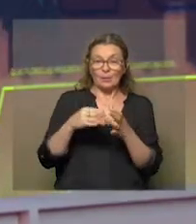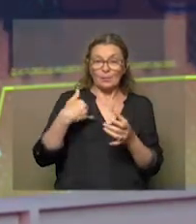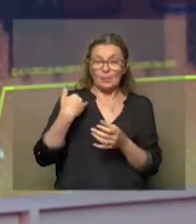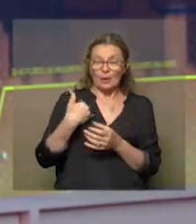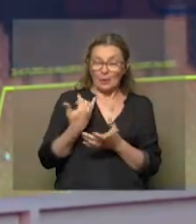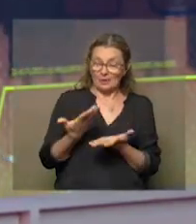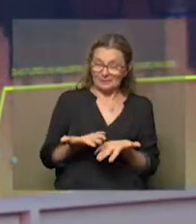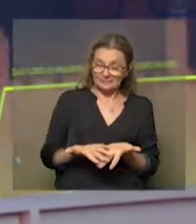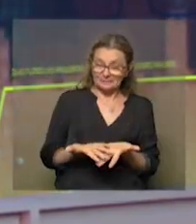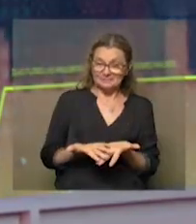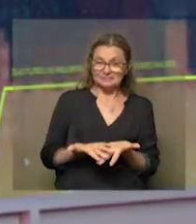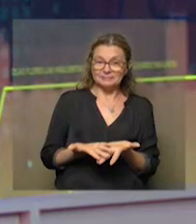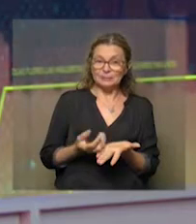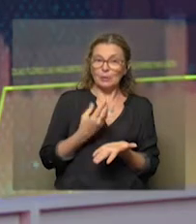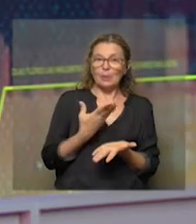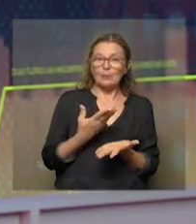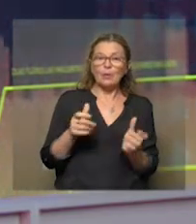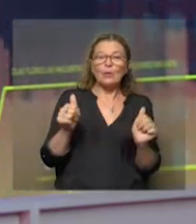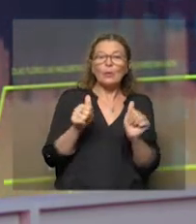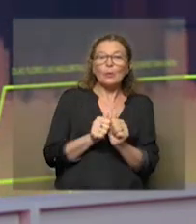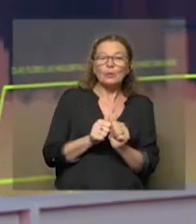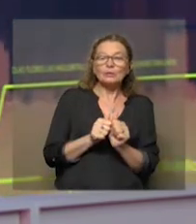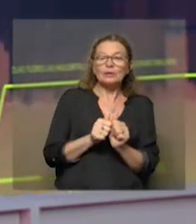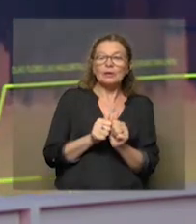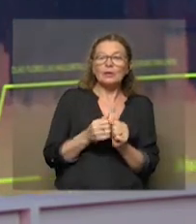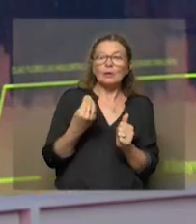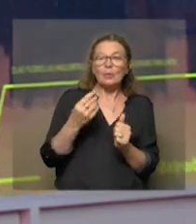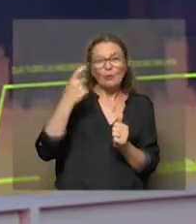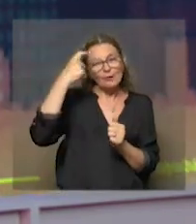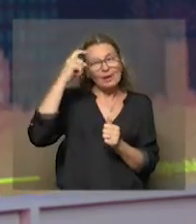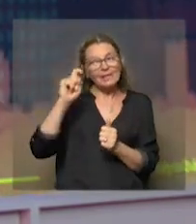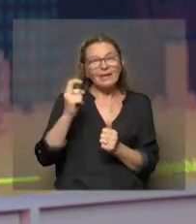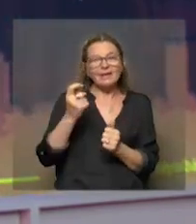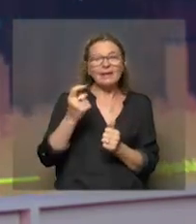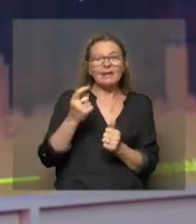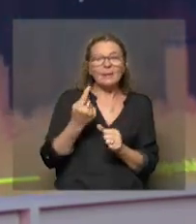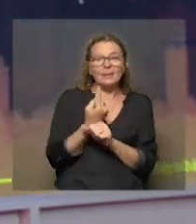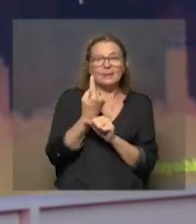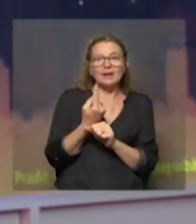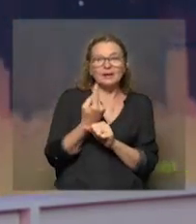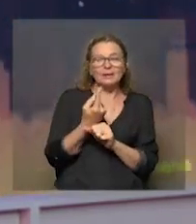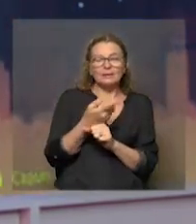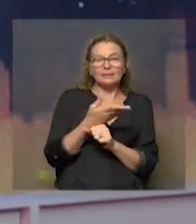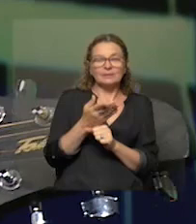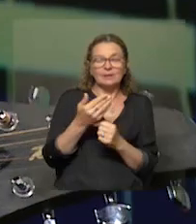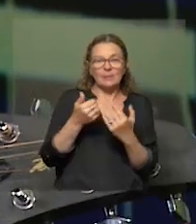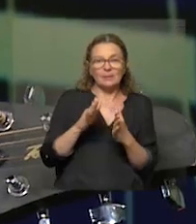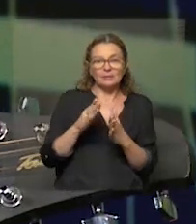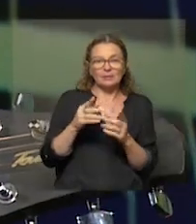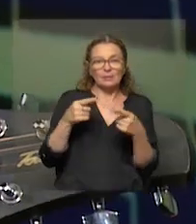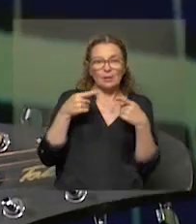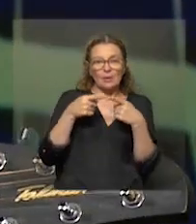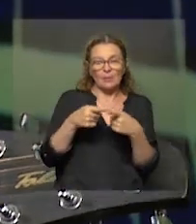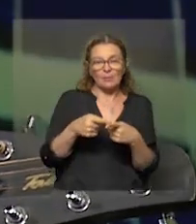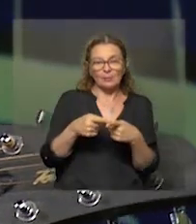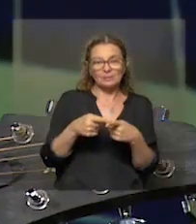jovencita. ¿Cómo se juntan? ¿Cómo fue la idea original de esto? Arrancó en Punta del